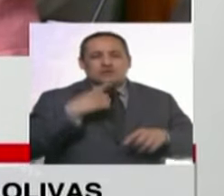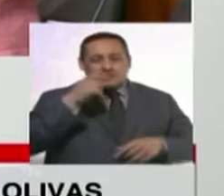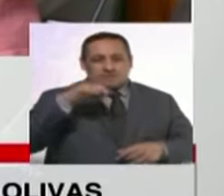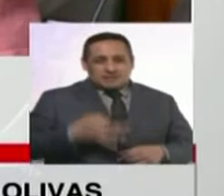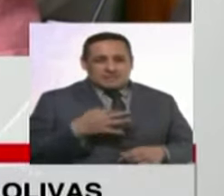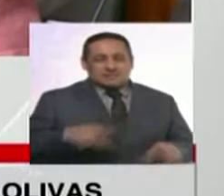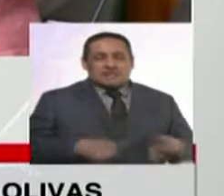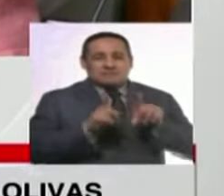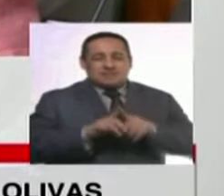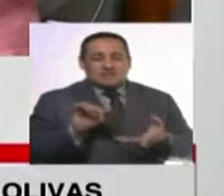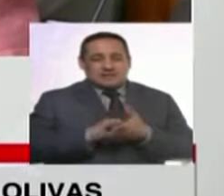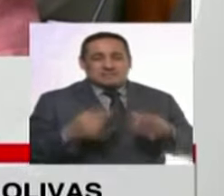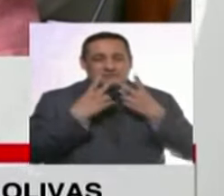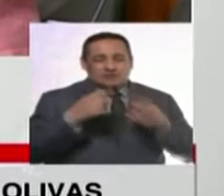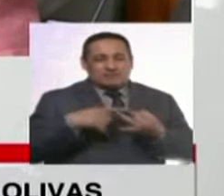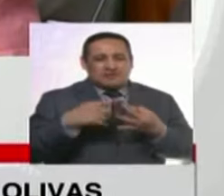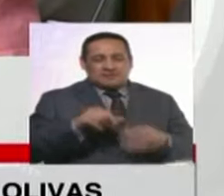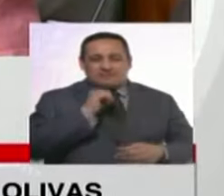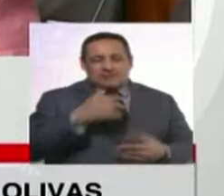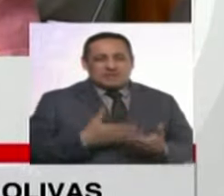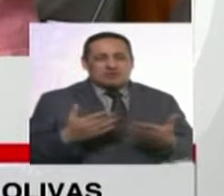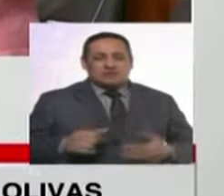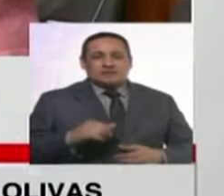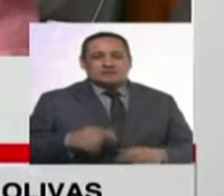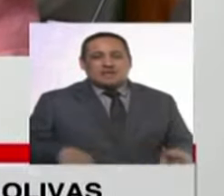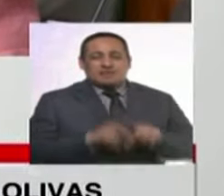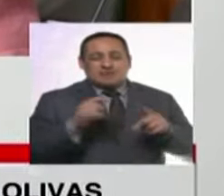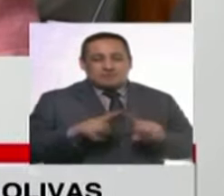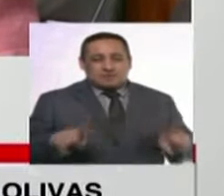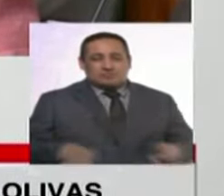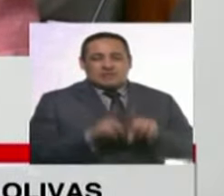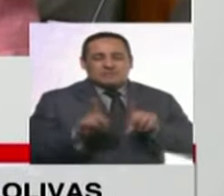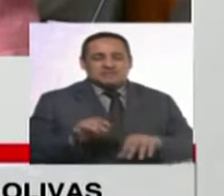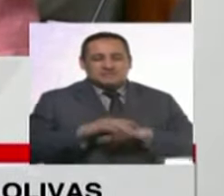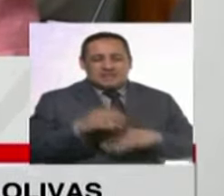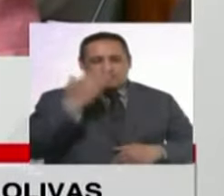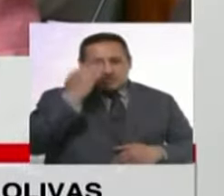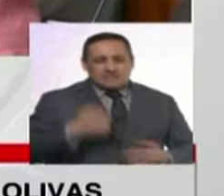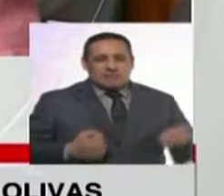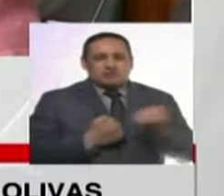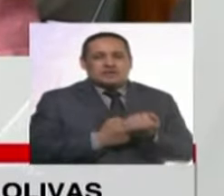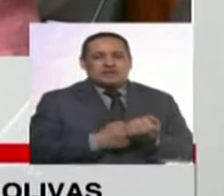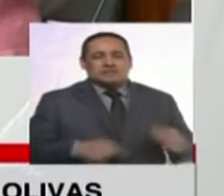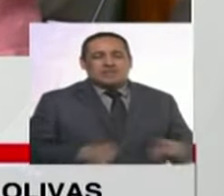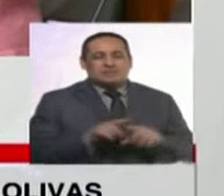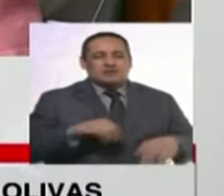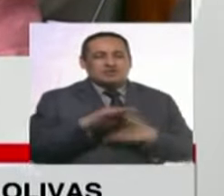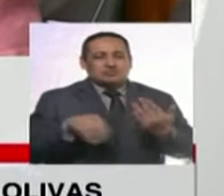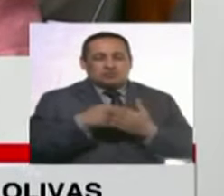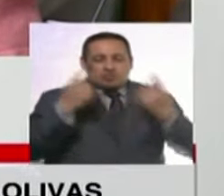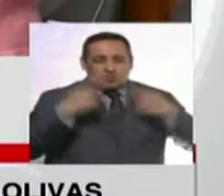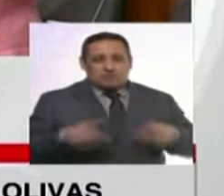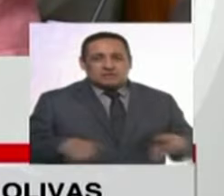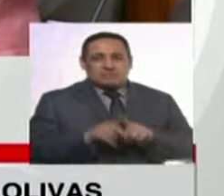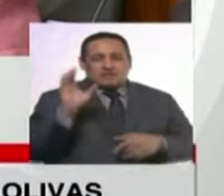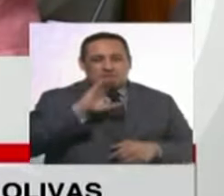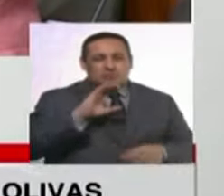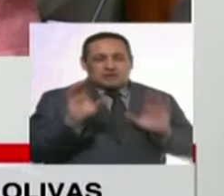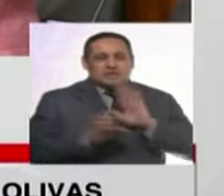irregularidad o deficiencia se trata pero así también saludaré y apoyaré toda iniciativa que